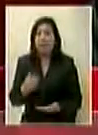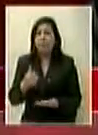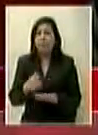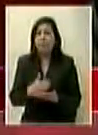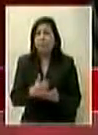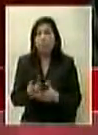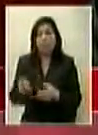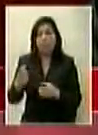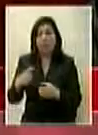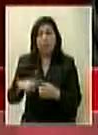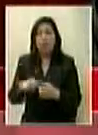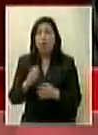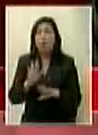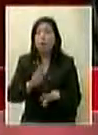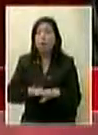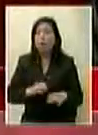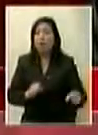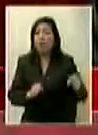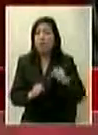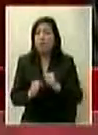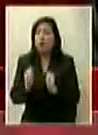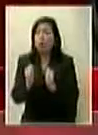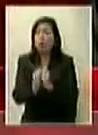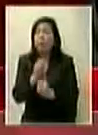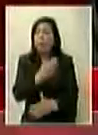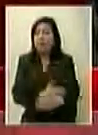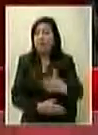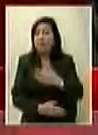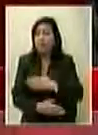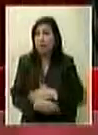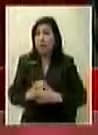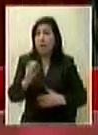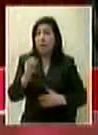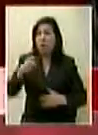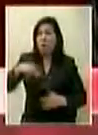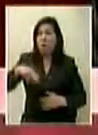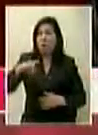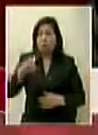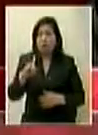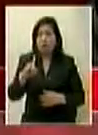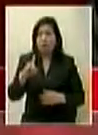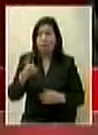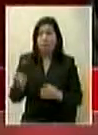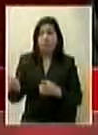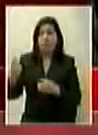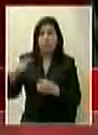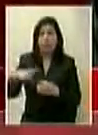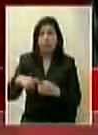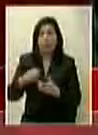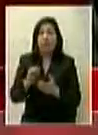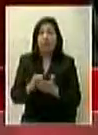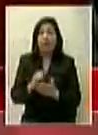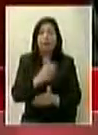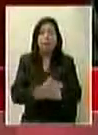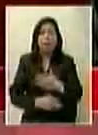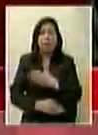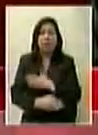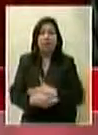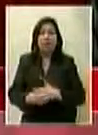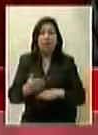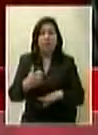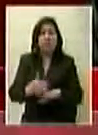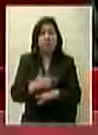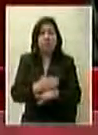parte de la Convención sobre los Derechos de las Personas con Discapacidad de la ONU, la incorporación del componente de discapacidad en